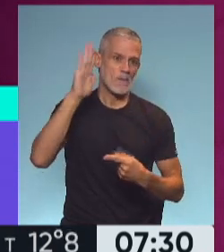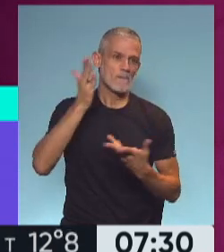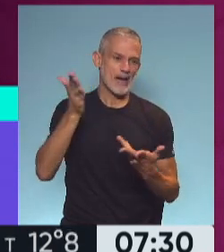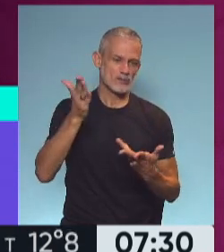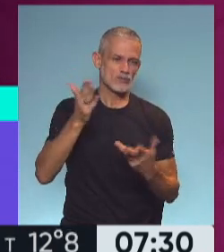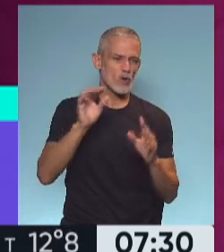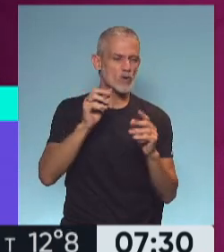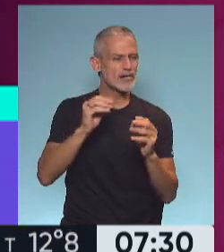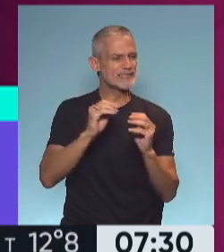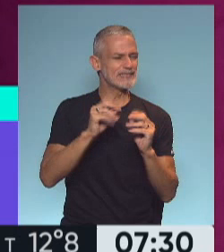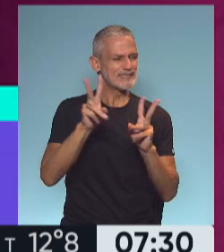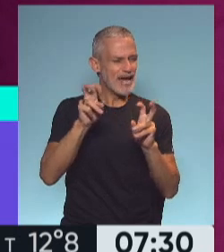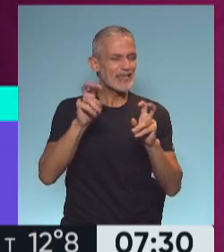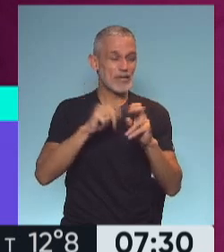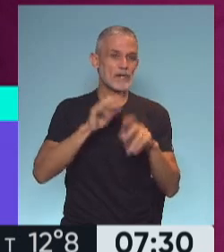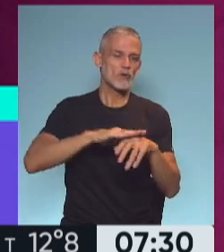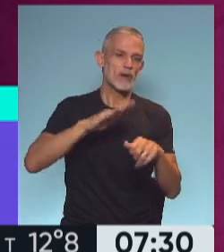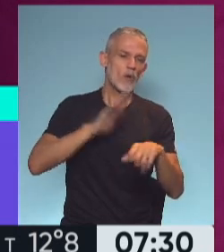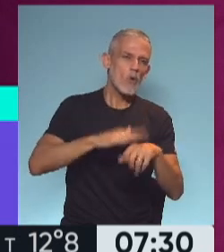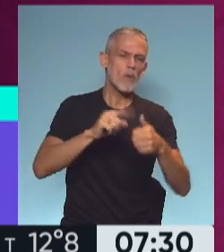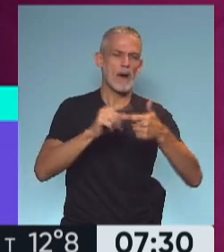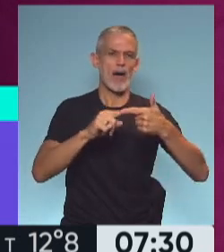temas muy sensibles como la culpa, la muerte,